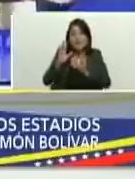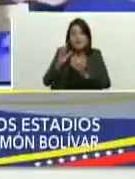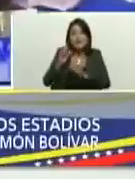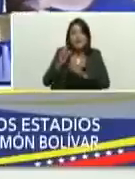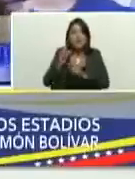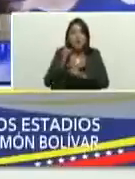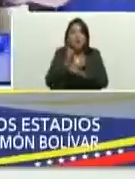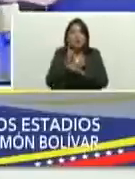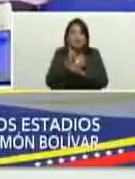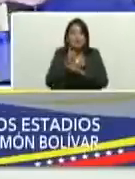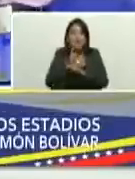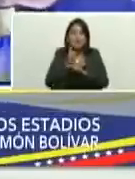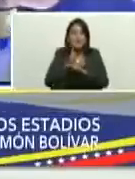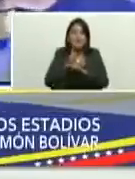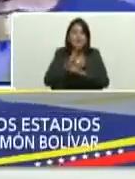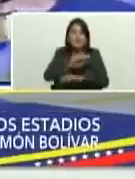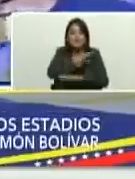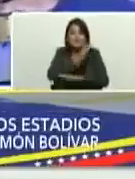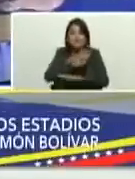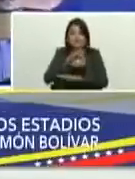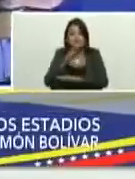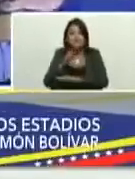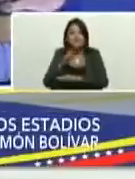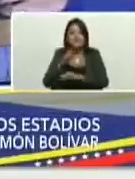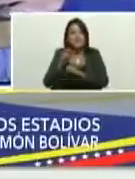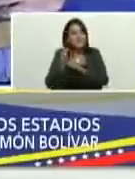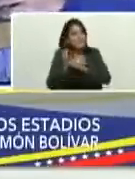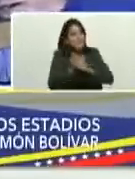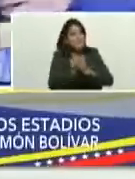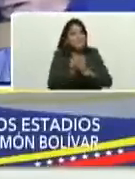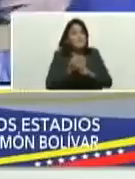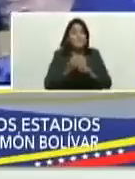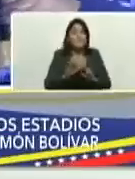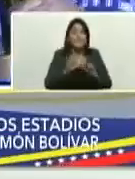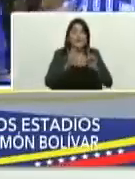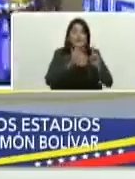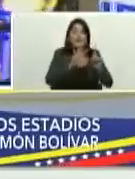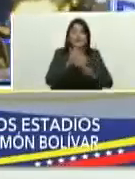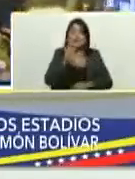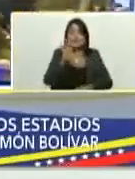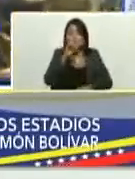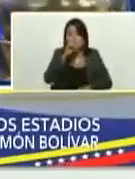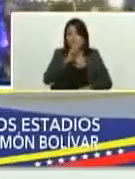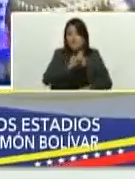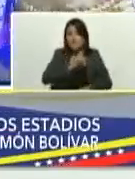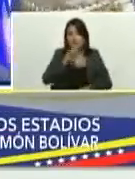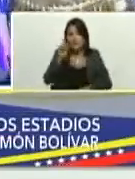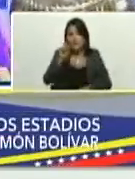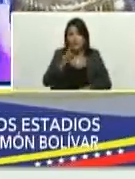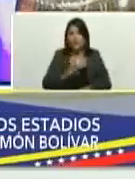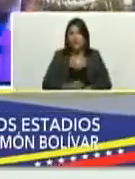es la Serie del Caribe número 65. Cumple 65 años la Serie del Caribe.